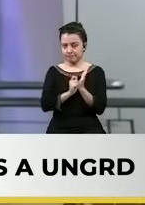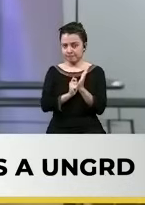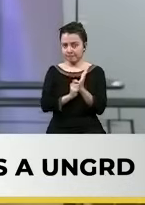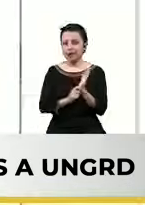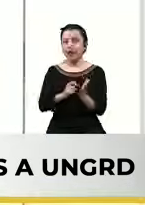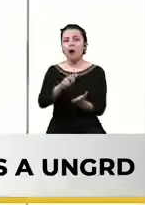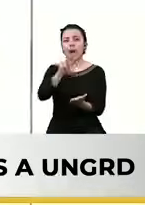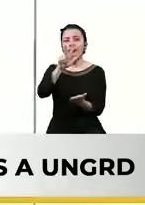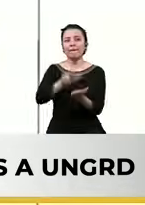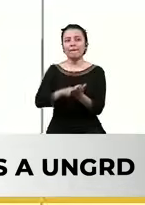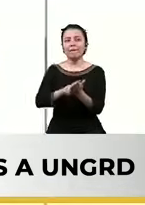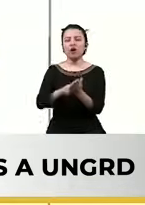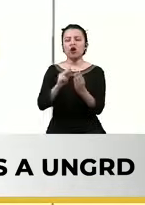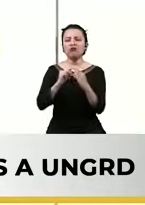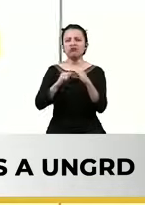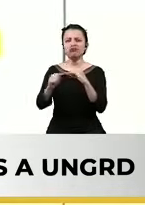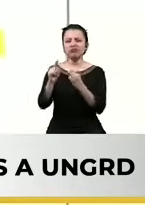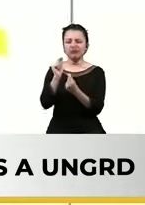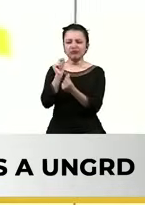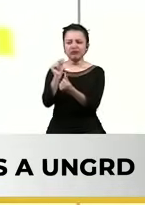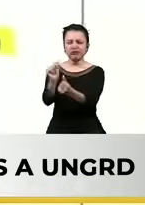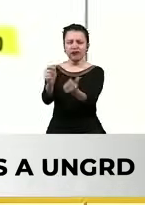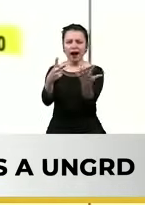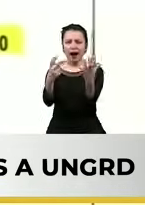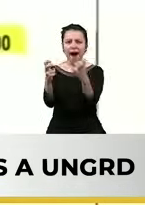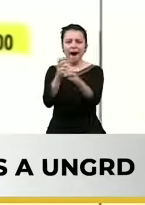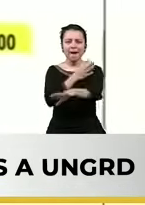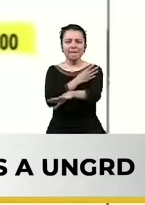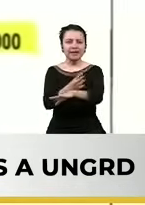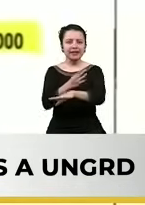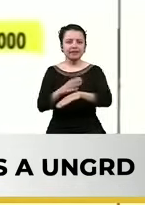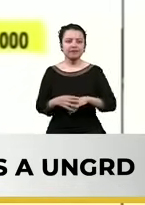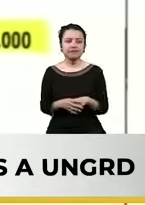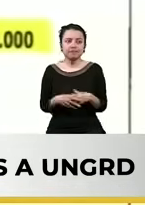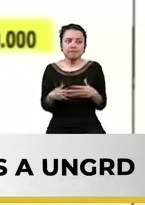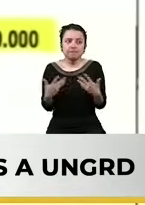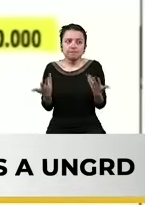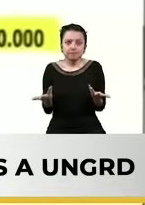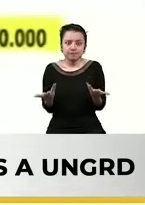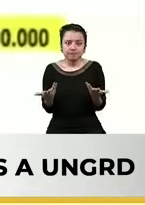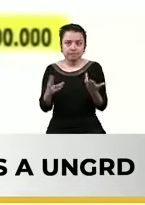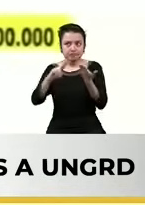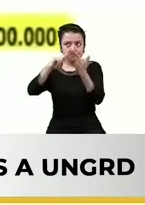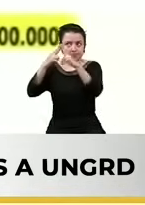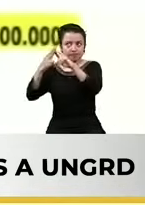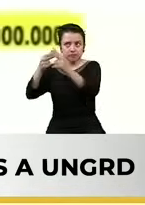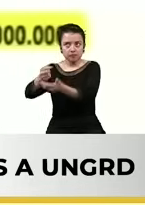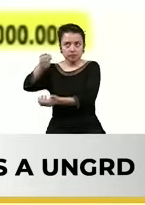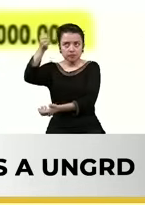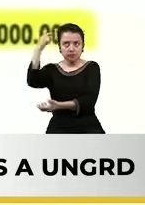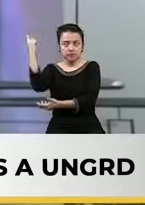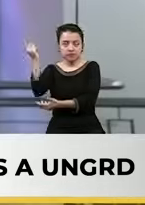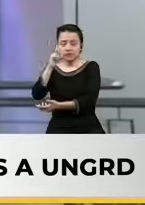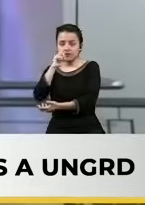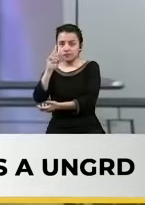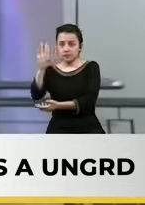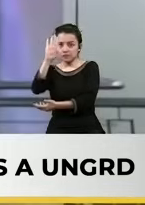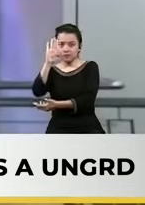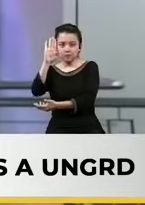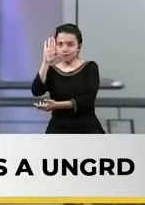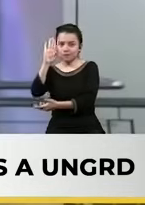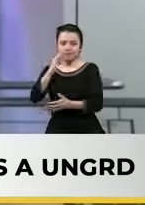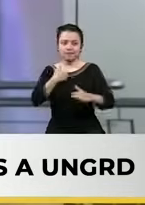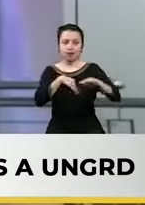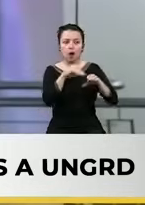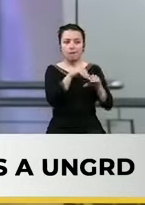donde autoriza el desembolso de 700 mil millones de pesos, que no son del presupuesto nacional, son de las reservas del Tesoro